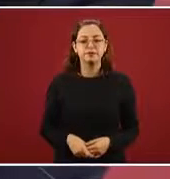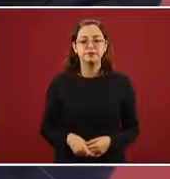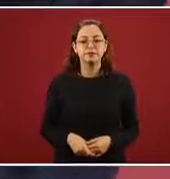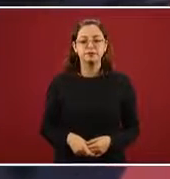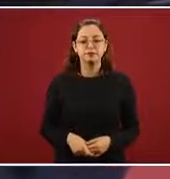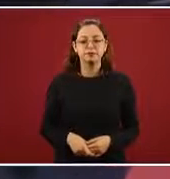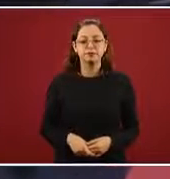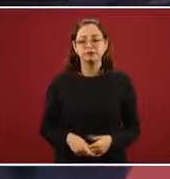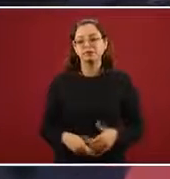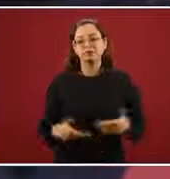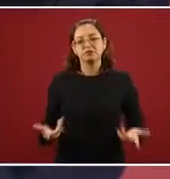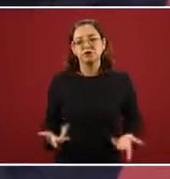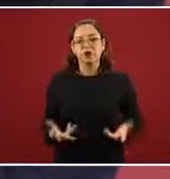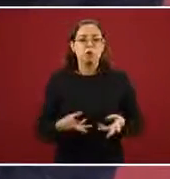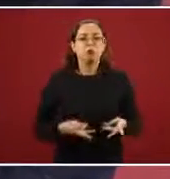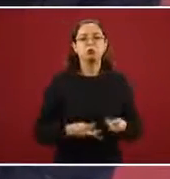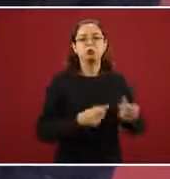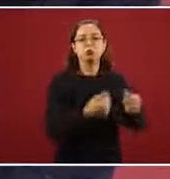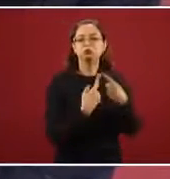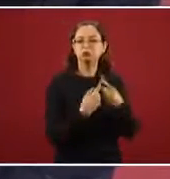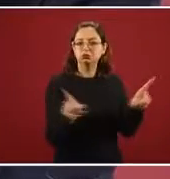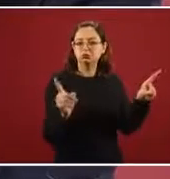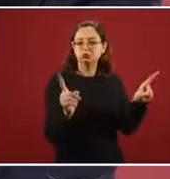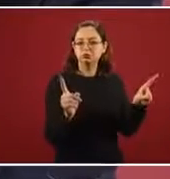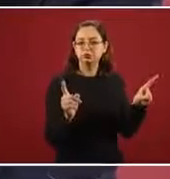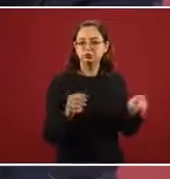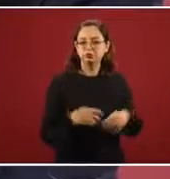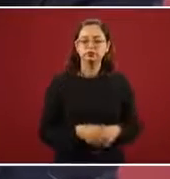sino con otros propósitos.